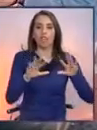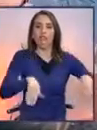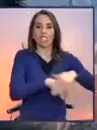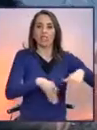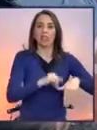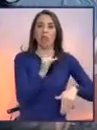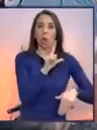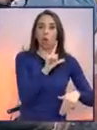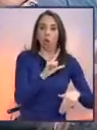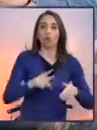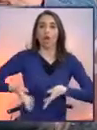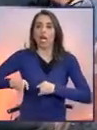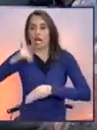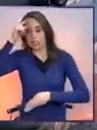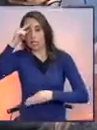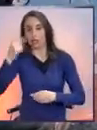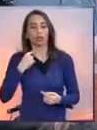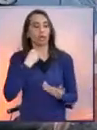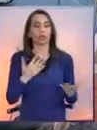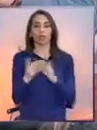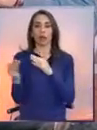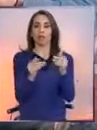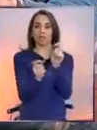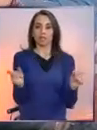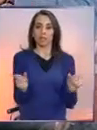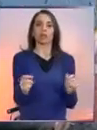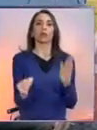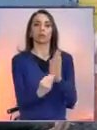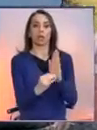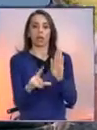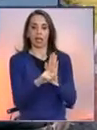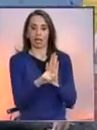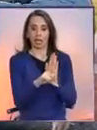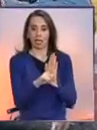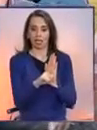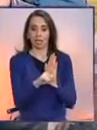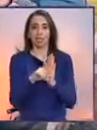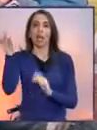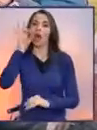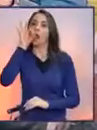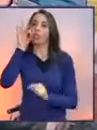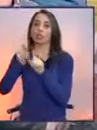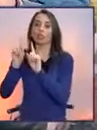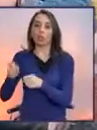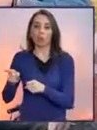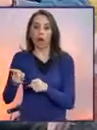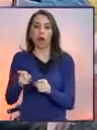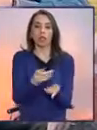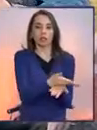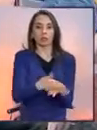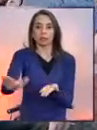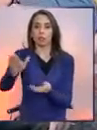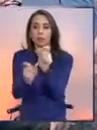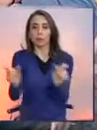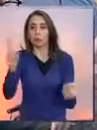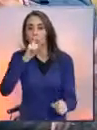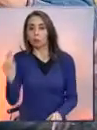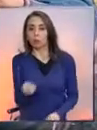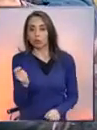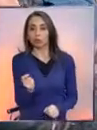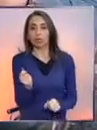los vecinos. Yo copiaría temas como la legislación que tiene Las Condes, donde logró erradicar la prostitución y